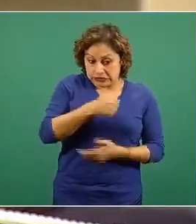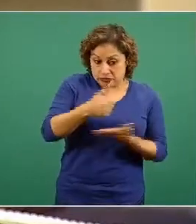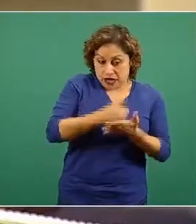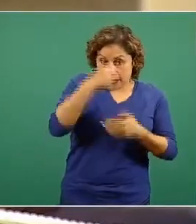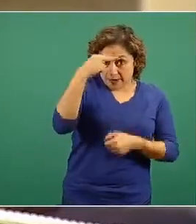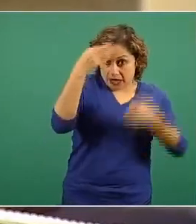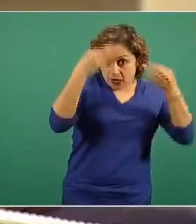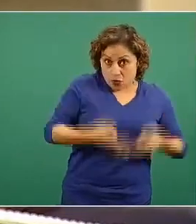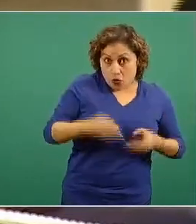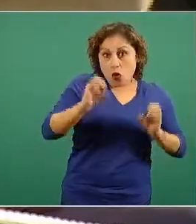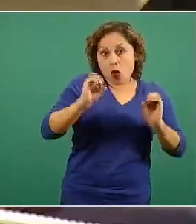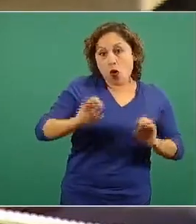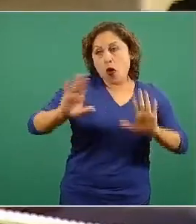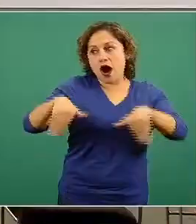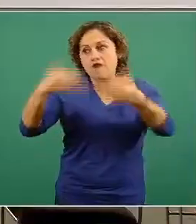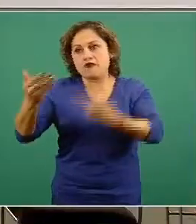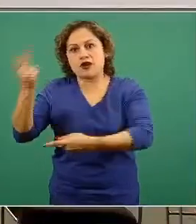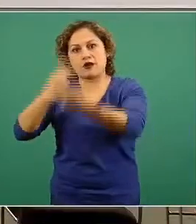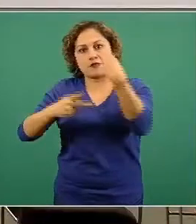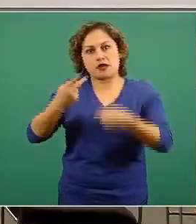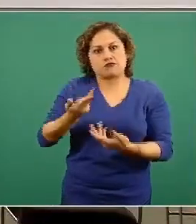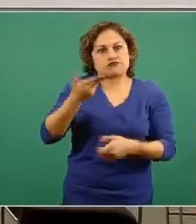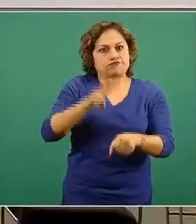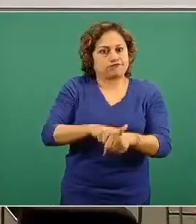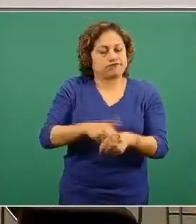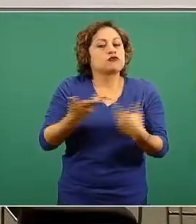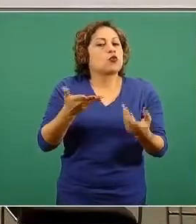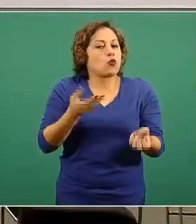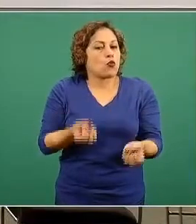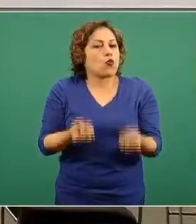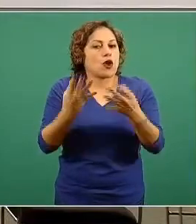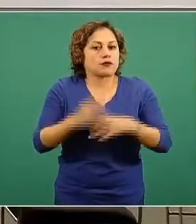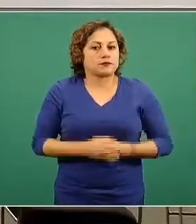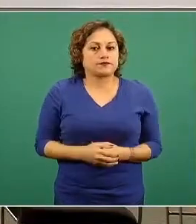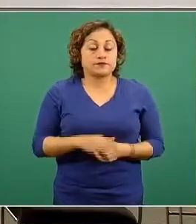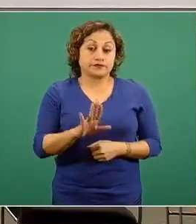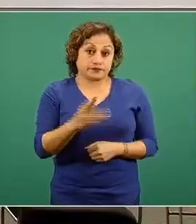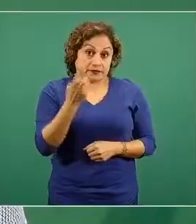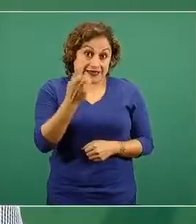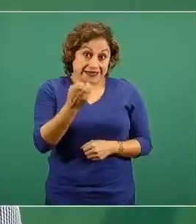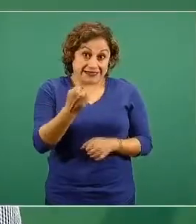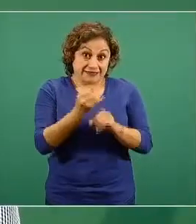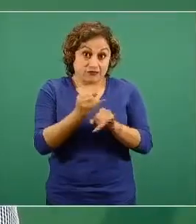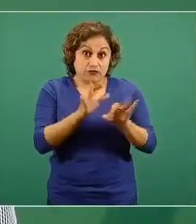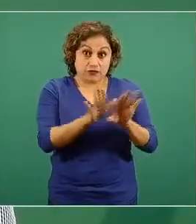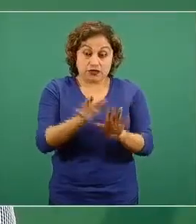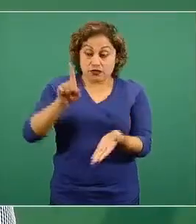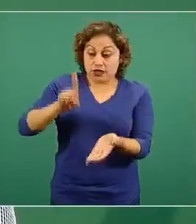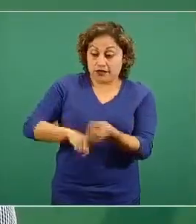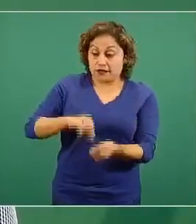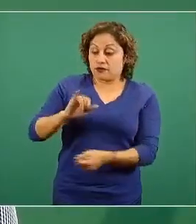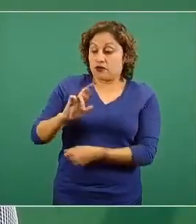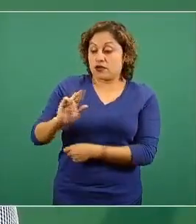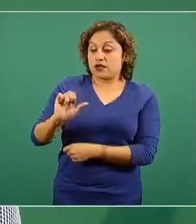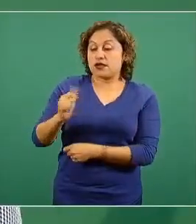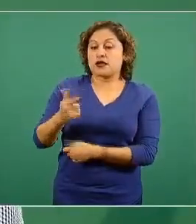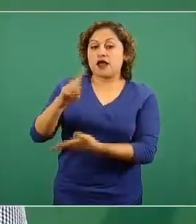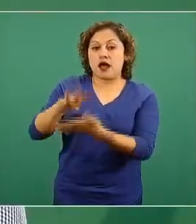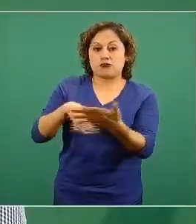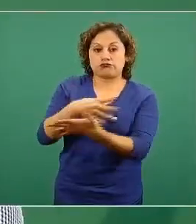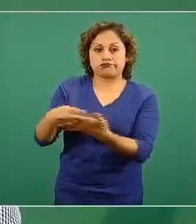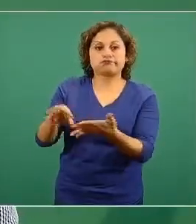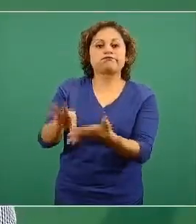de otros estados? O sea, claro, los porcentajes se pueden obtener de la red IRAG, no los tengo a la mano en este momento,